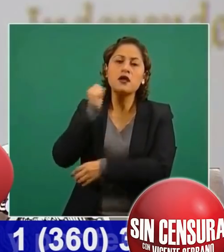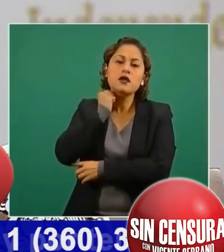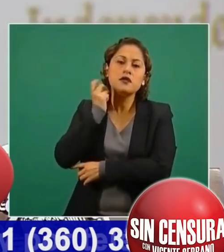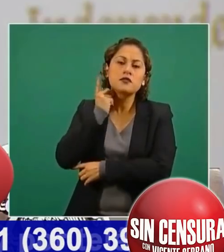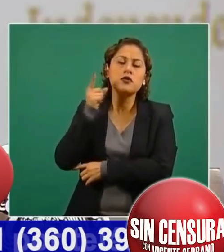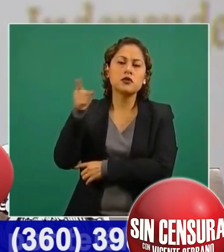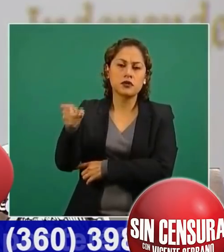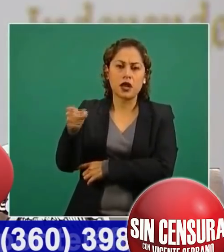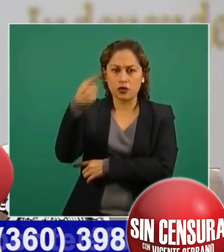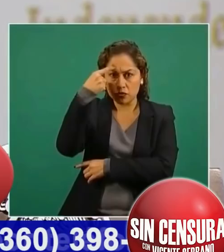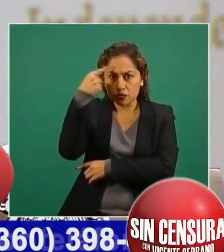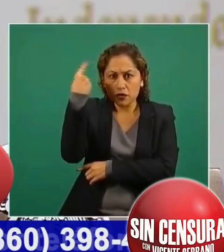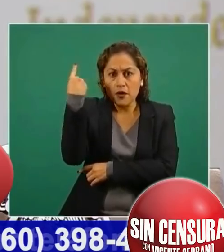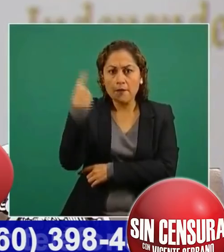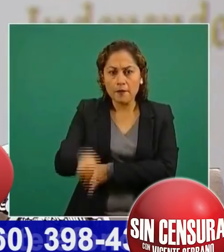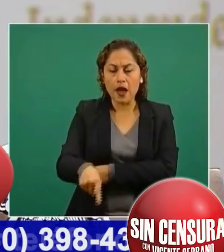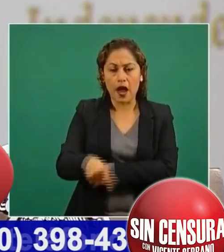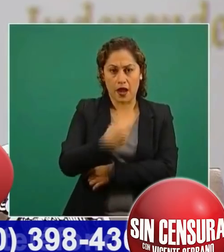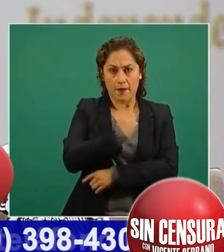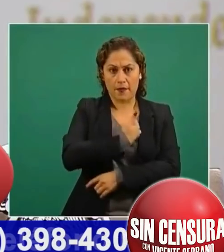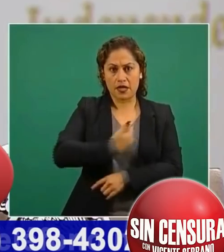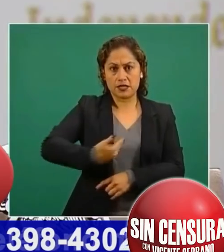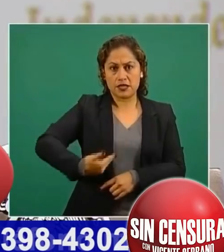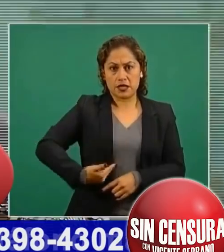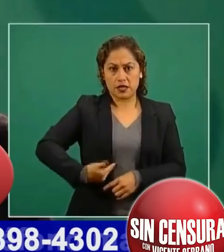fuero presidencial.